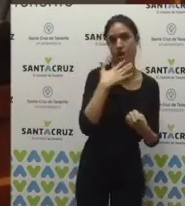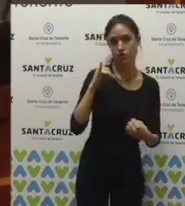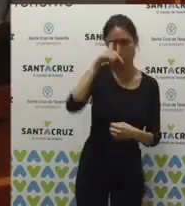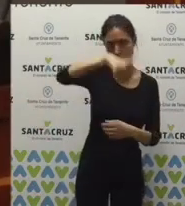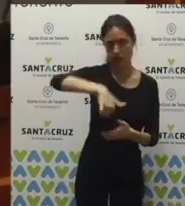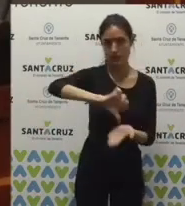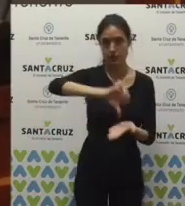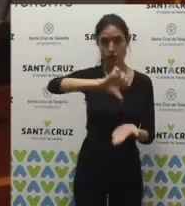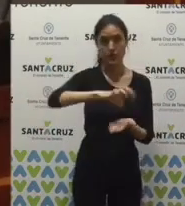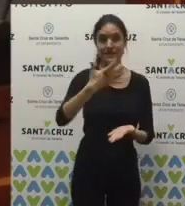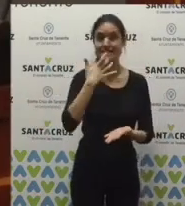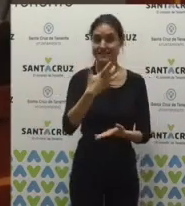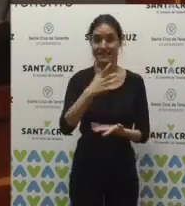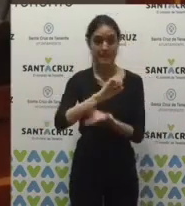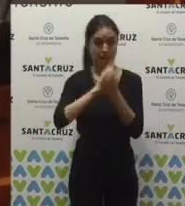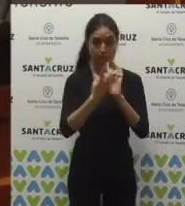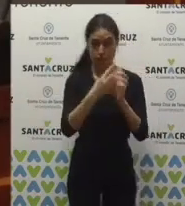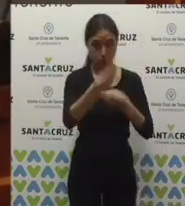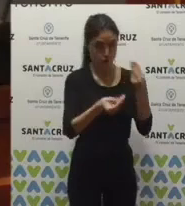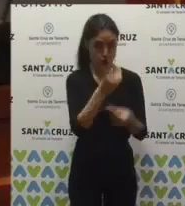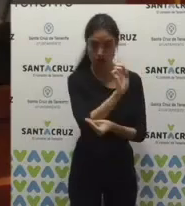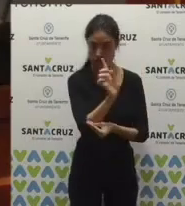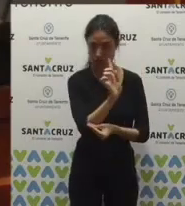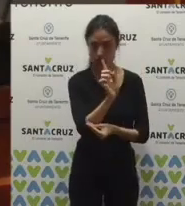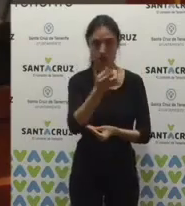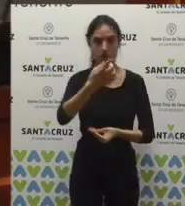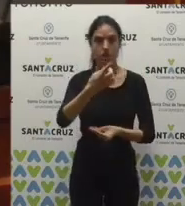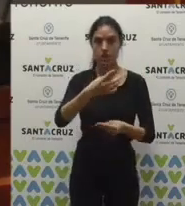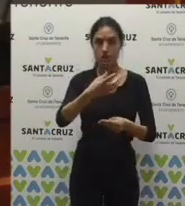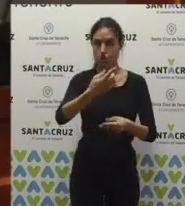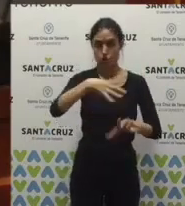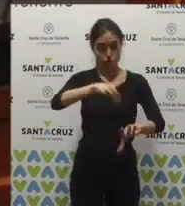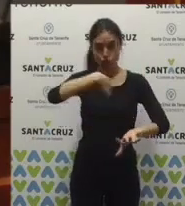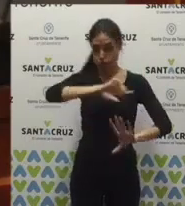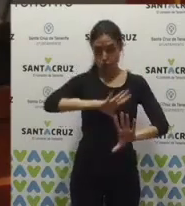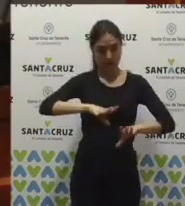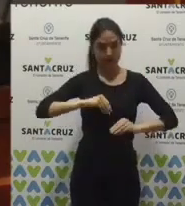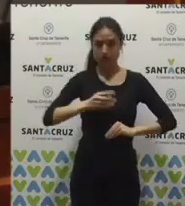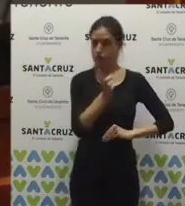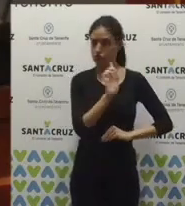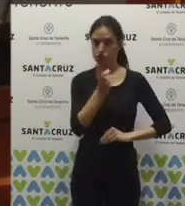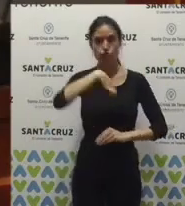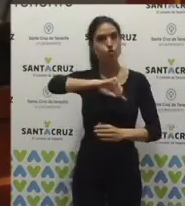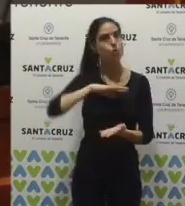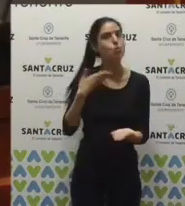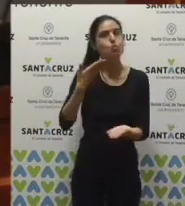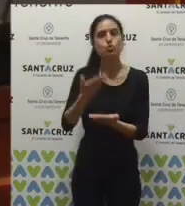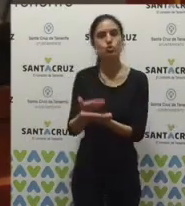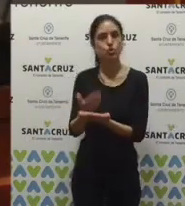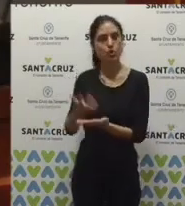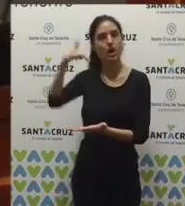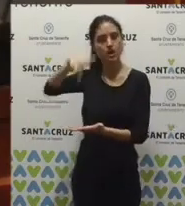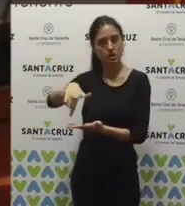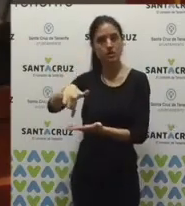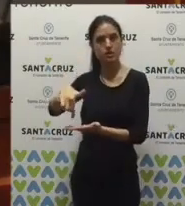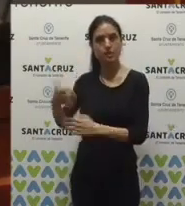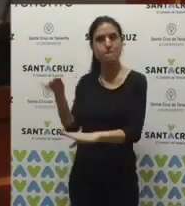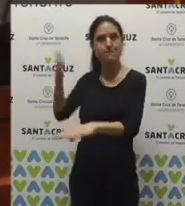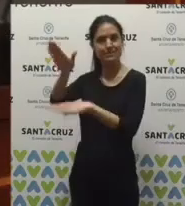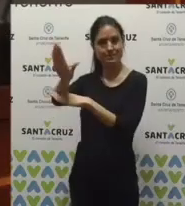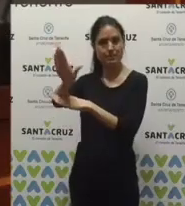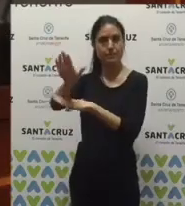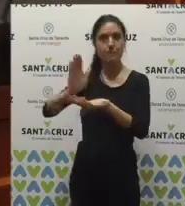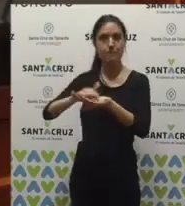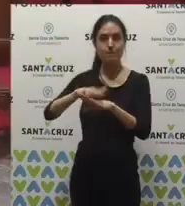transaccional nosotros vamos a traer una moción pidiendo desde luego y estando al cabildo a que si quieres potenciar este tipo